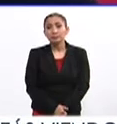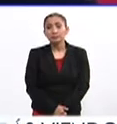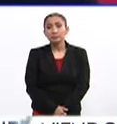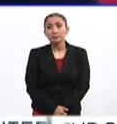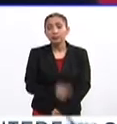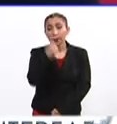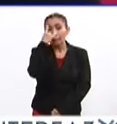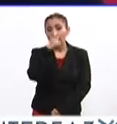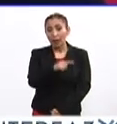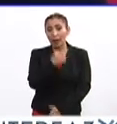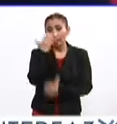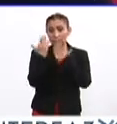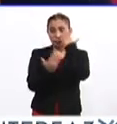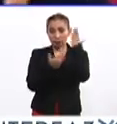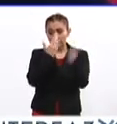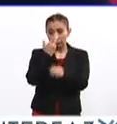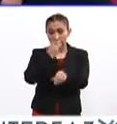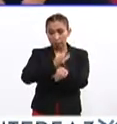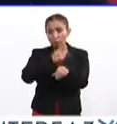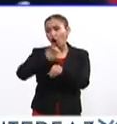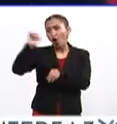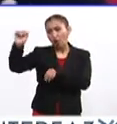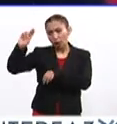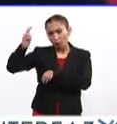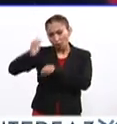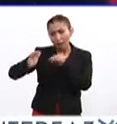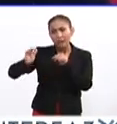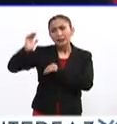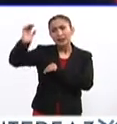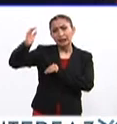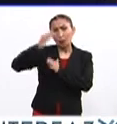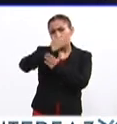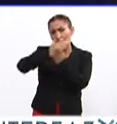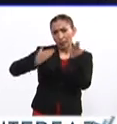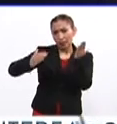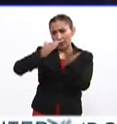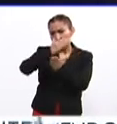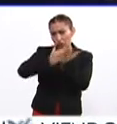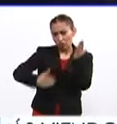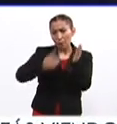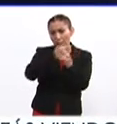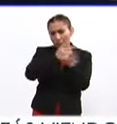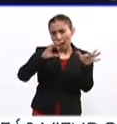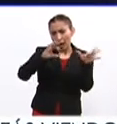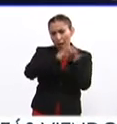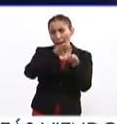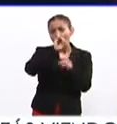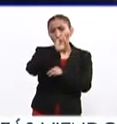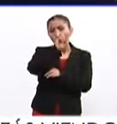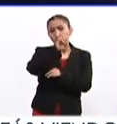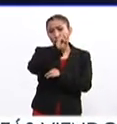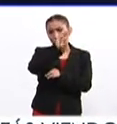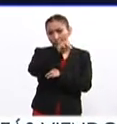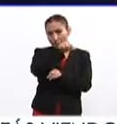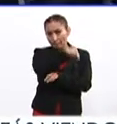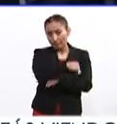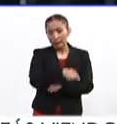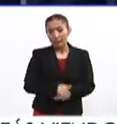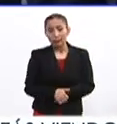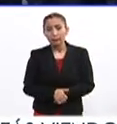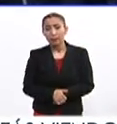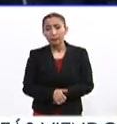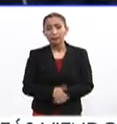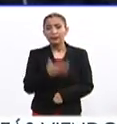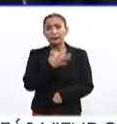para nivel medio superior, que hay universidades que tienen nivel medio superior, por ejemplo la UNAM,